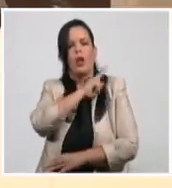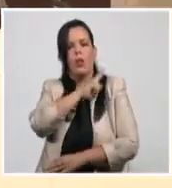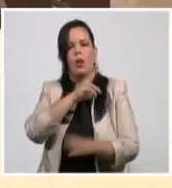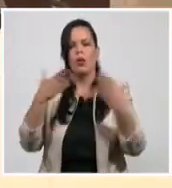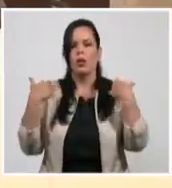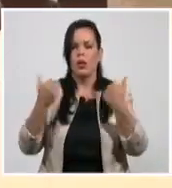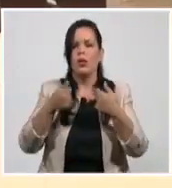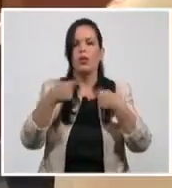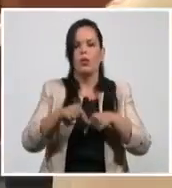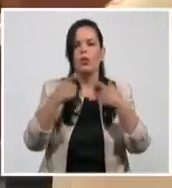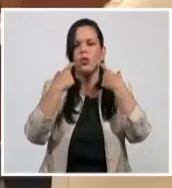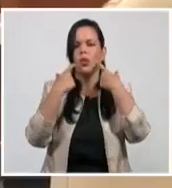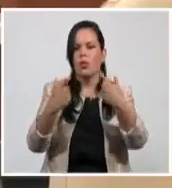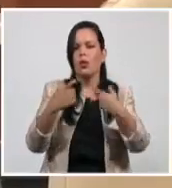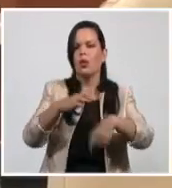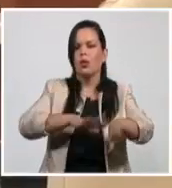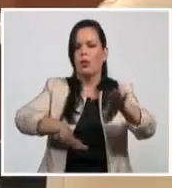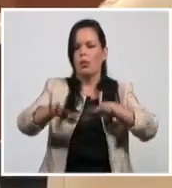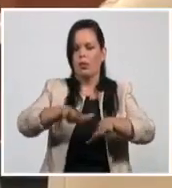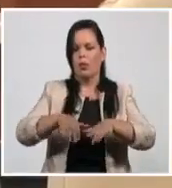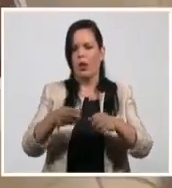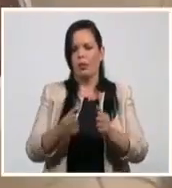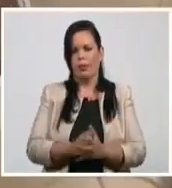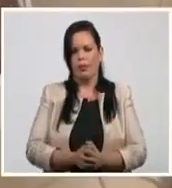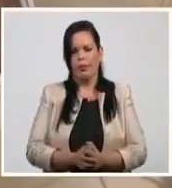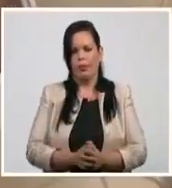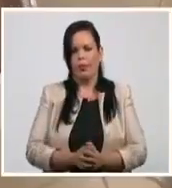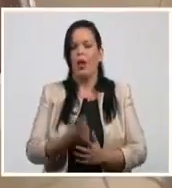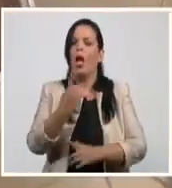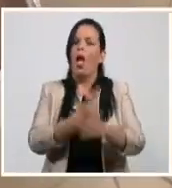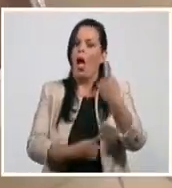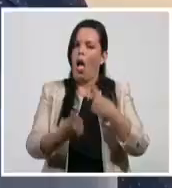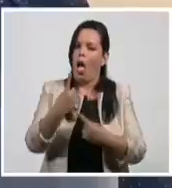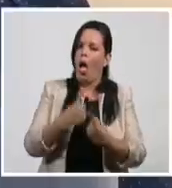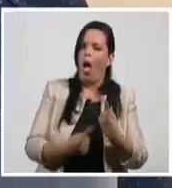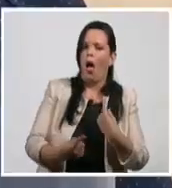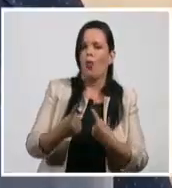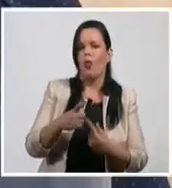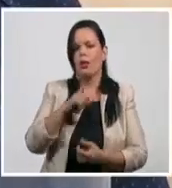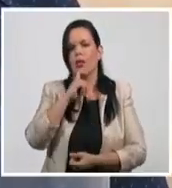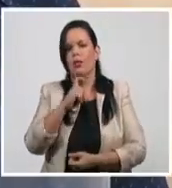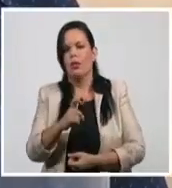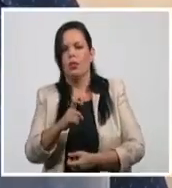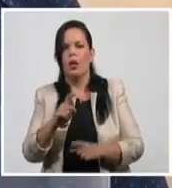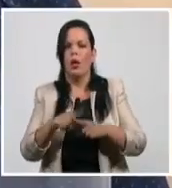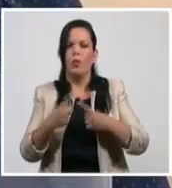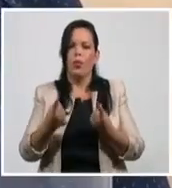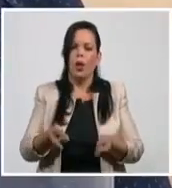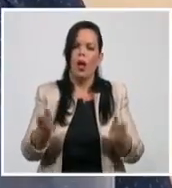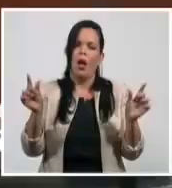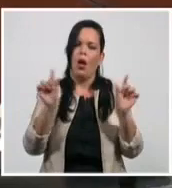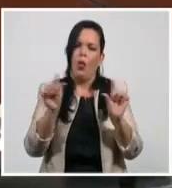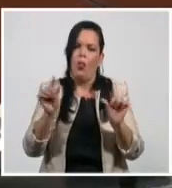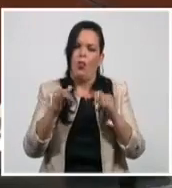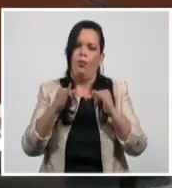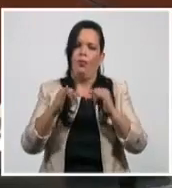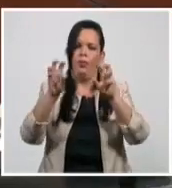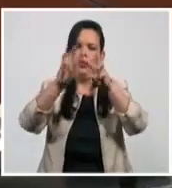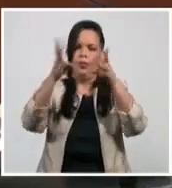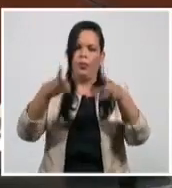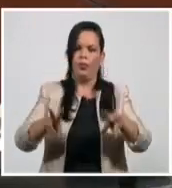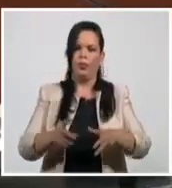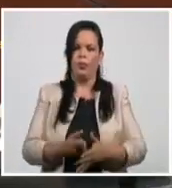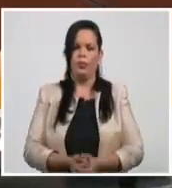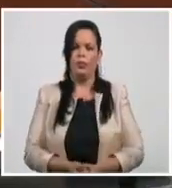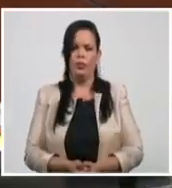necesario potenciar. Entre las principales insatisfacciones está la insuficiente presencia en las redes sociales. Nosotros en el sistema de la televisión